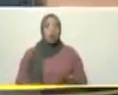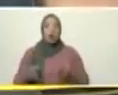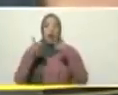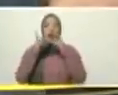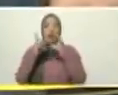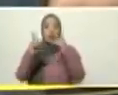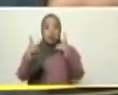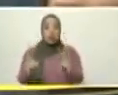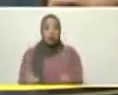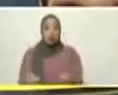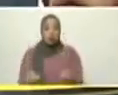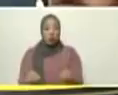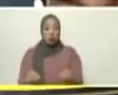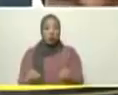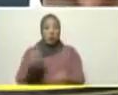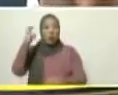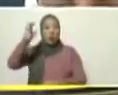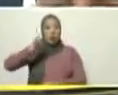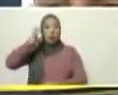decidido